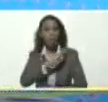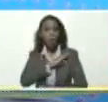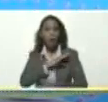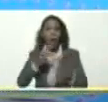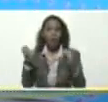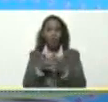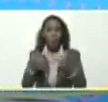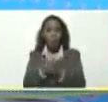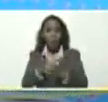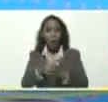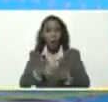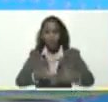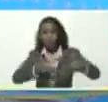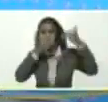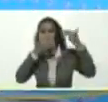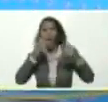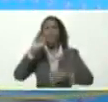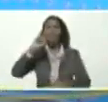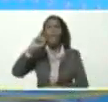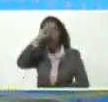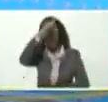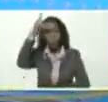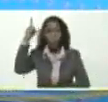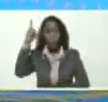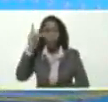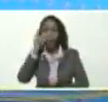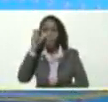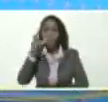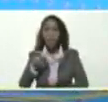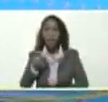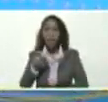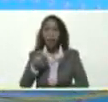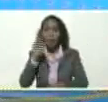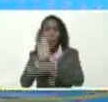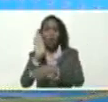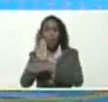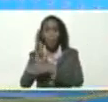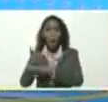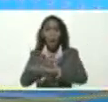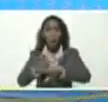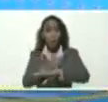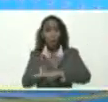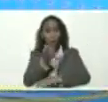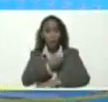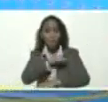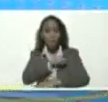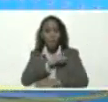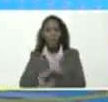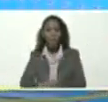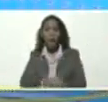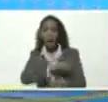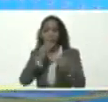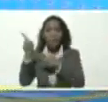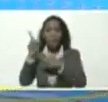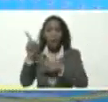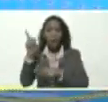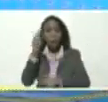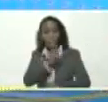al grupo terrorista de Leopoldo López, protegido por el gobierno de España, allá en